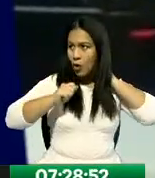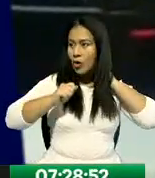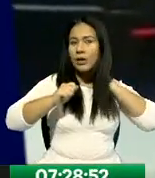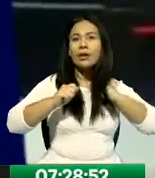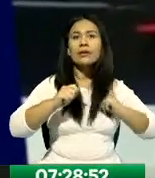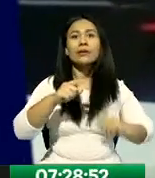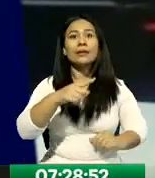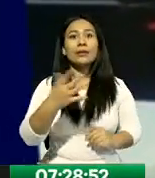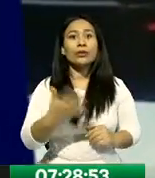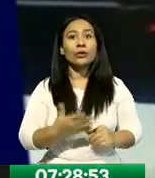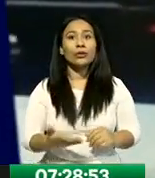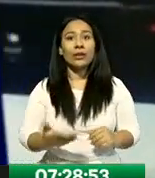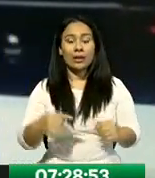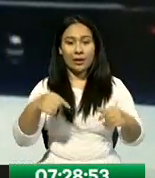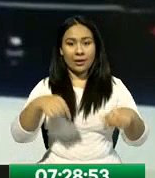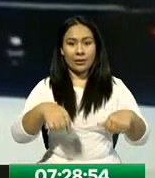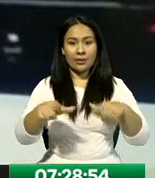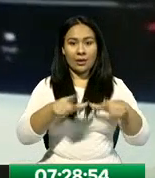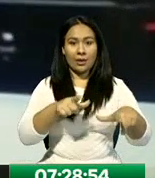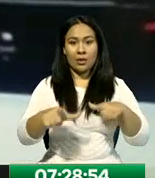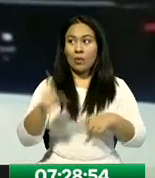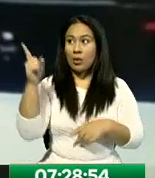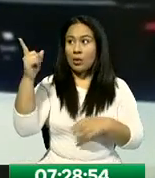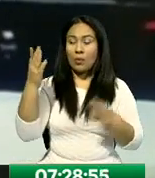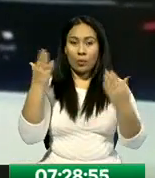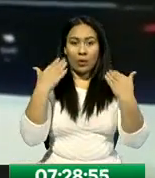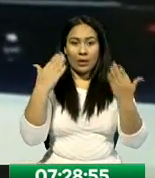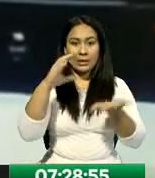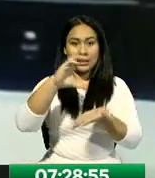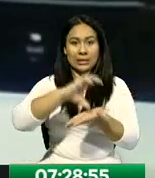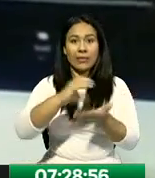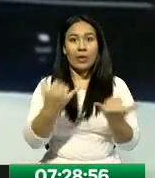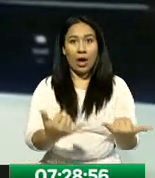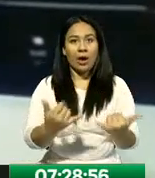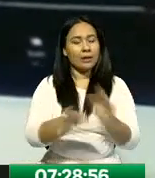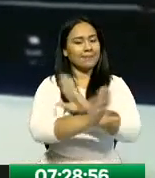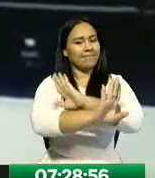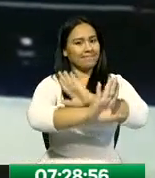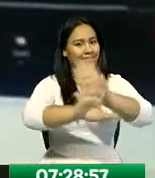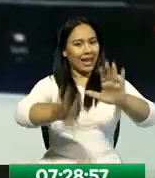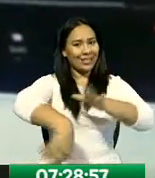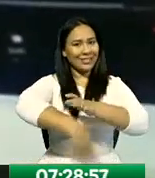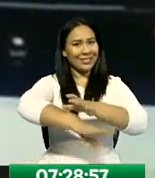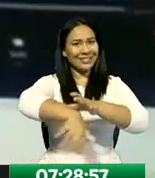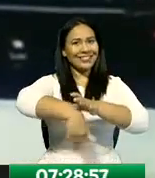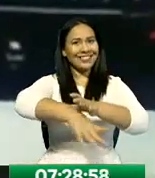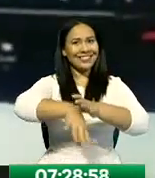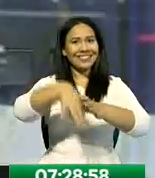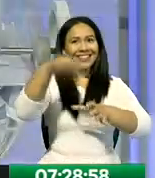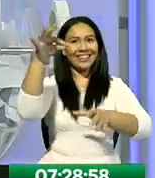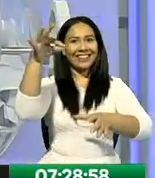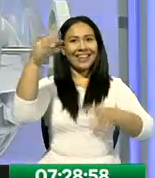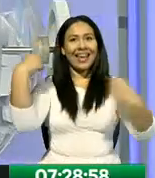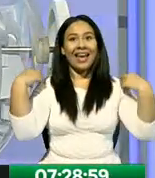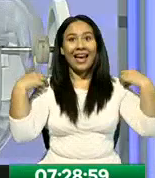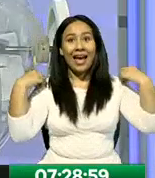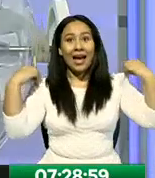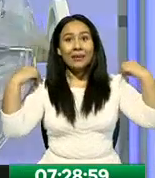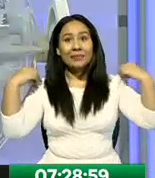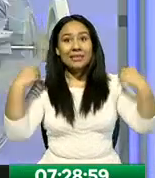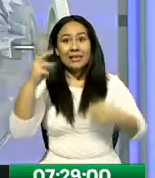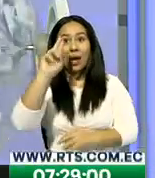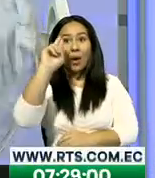lo que ocurre aquí en ese sector de la ciudad de Guayaquil. Y ahora sí, vamos con el sorteo de la camiseta de la